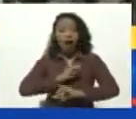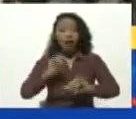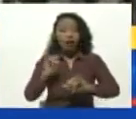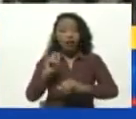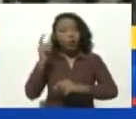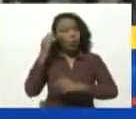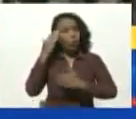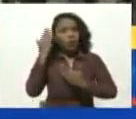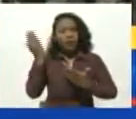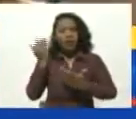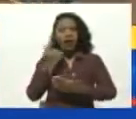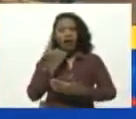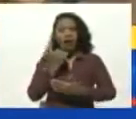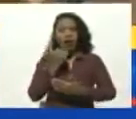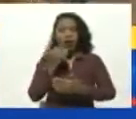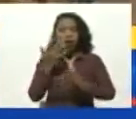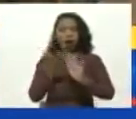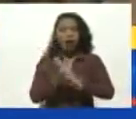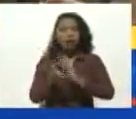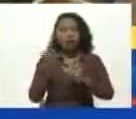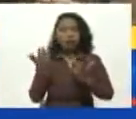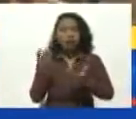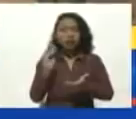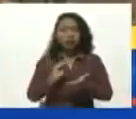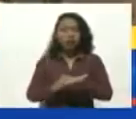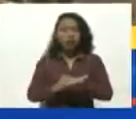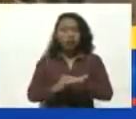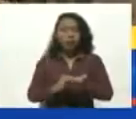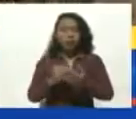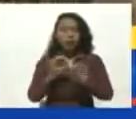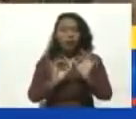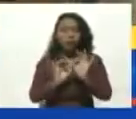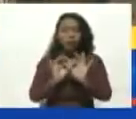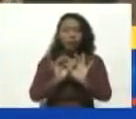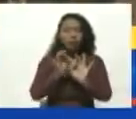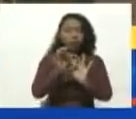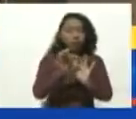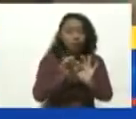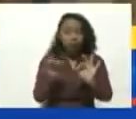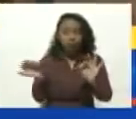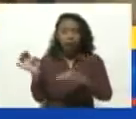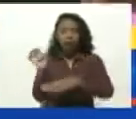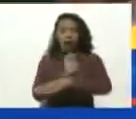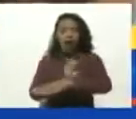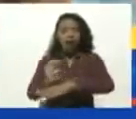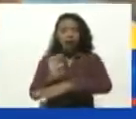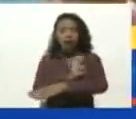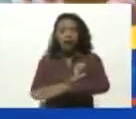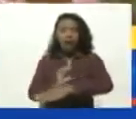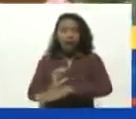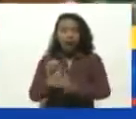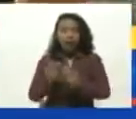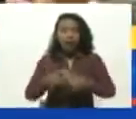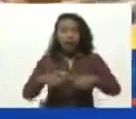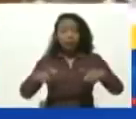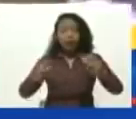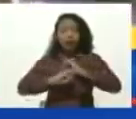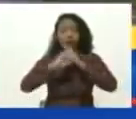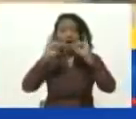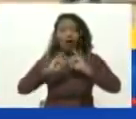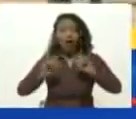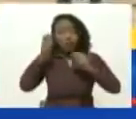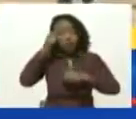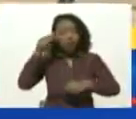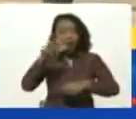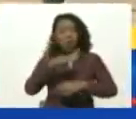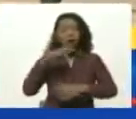sé si hay algún estándar para medir estadísticamente el crecimiento de la felicidad de un pueblo,